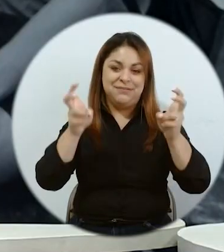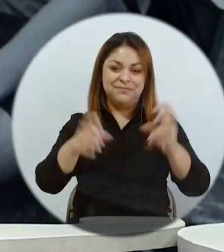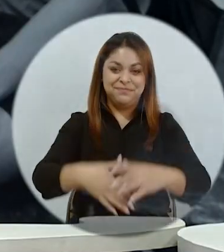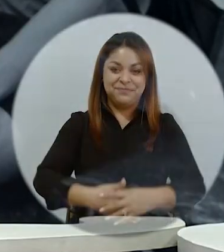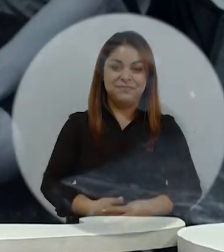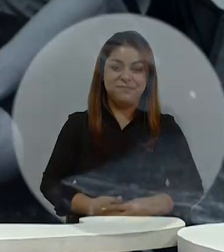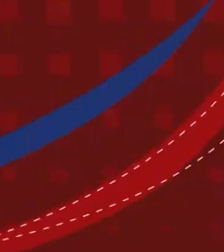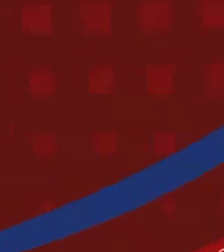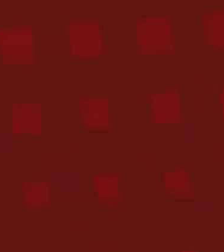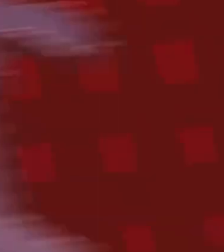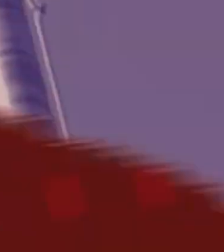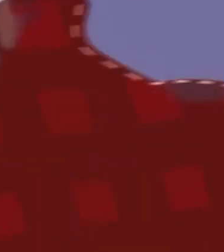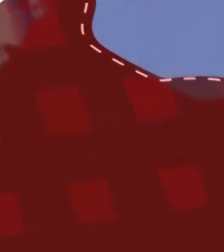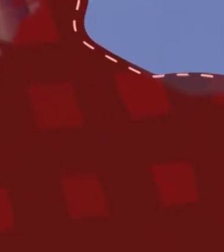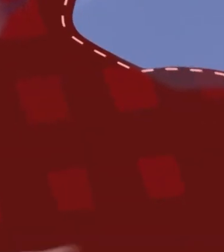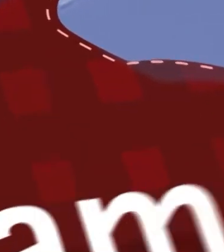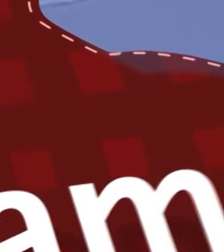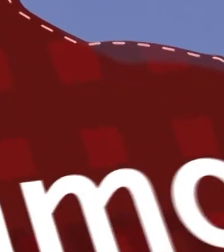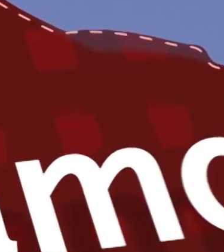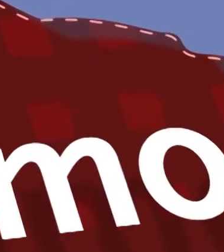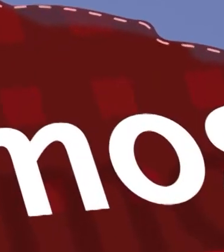con una mirada, ya regresamos.